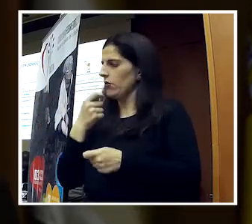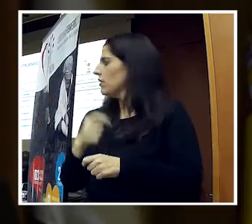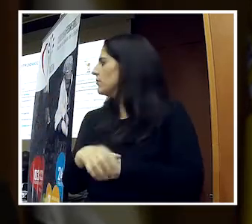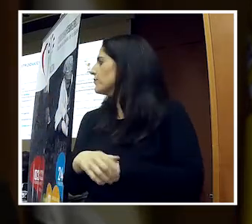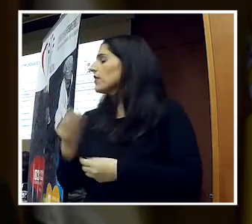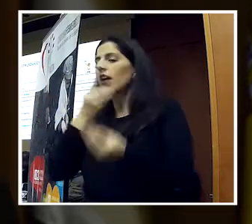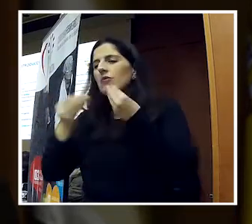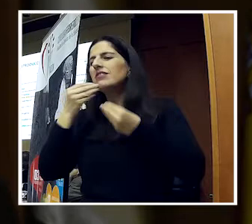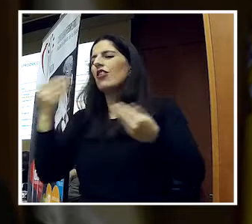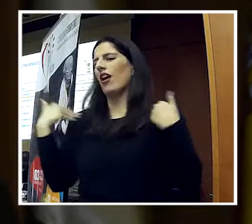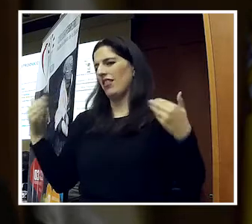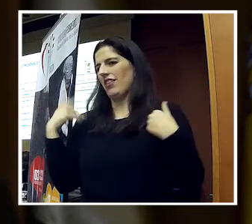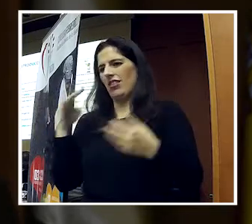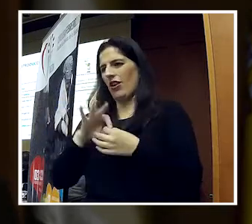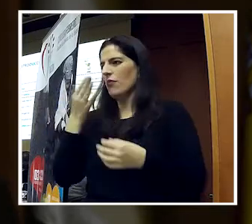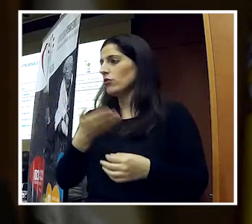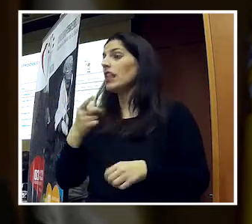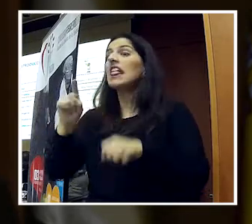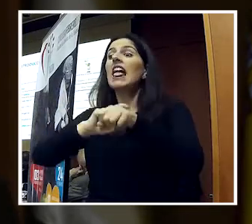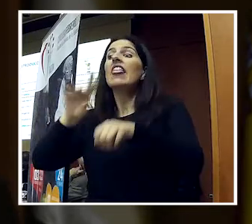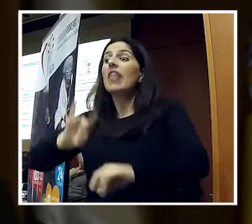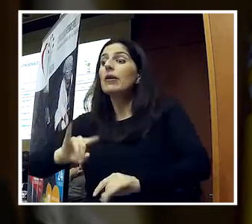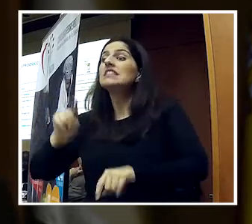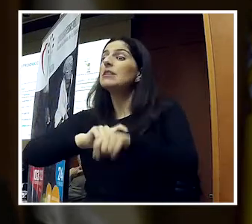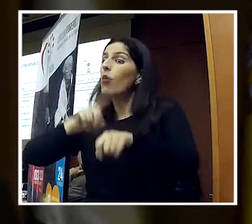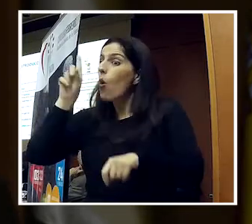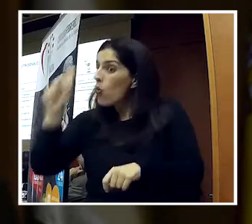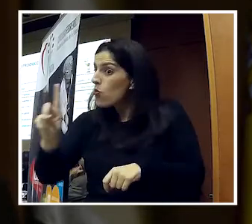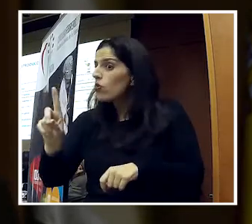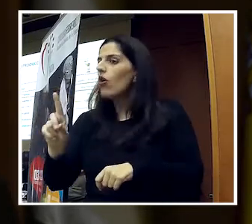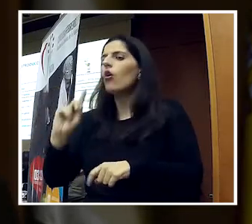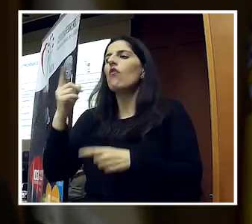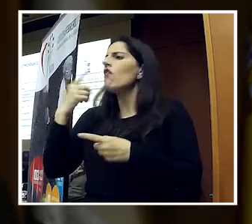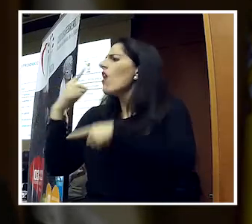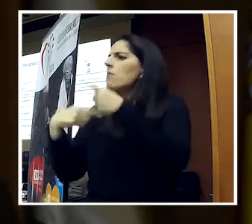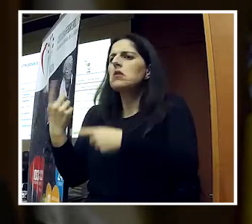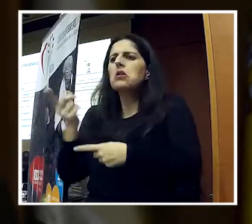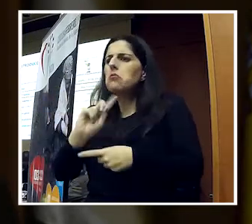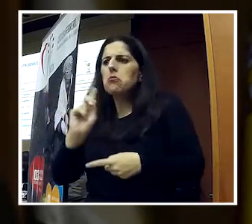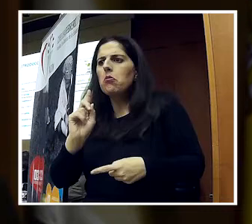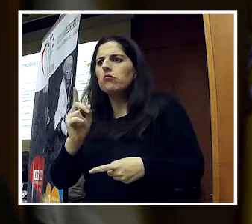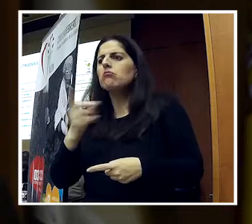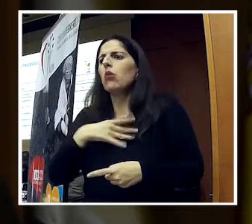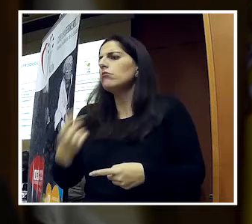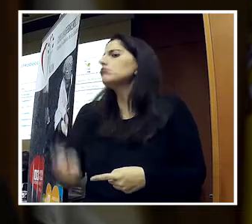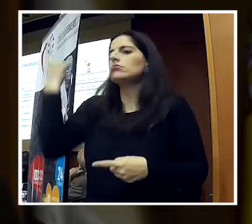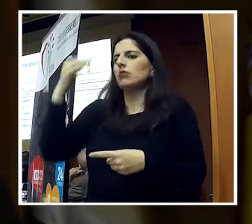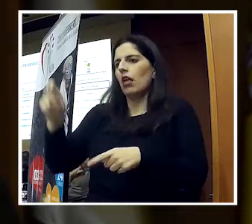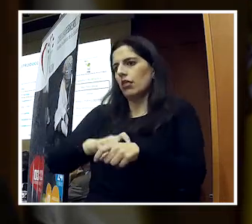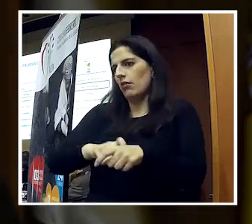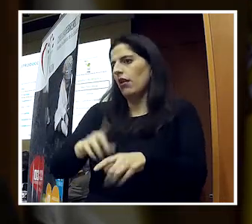la alimentación y el ejercicio. Pero que la diabetes tipo 1 no tiene una historia familiar importante porque es una